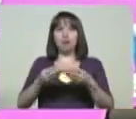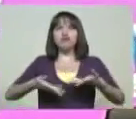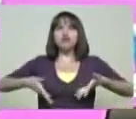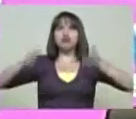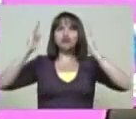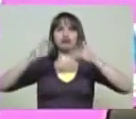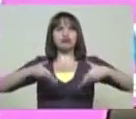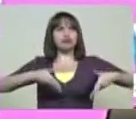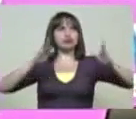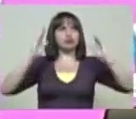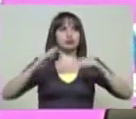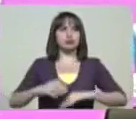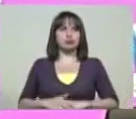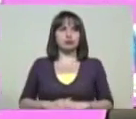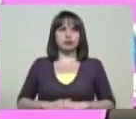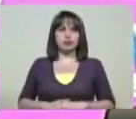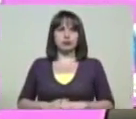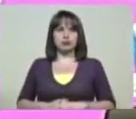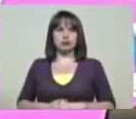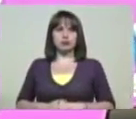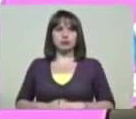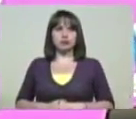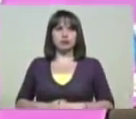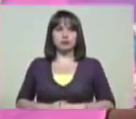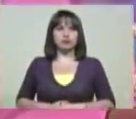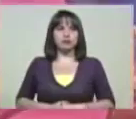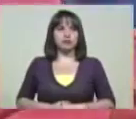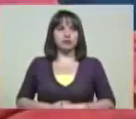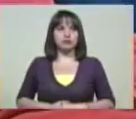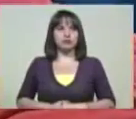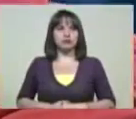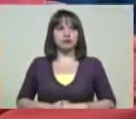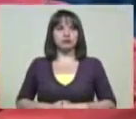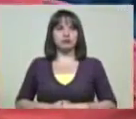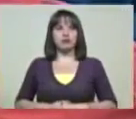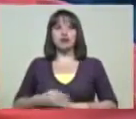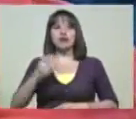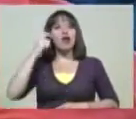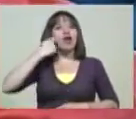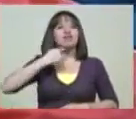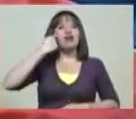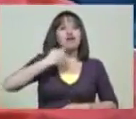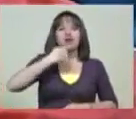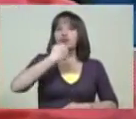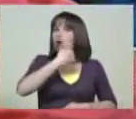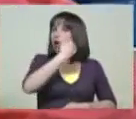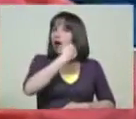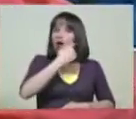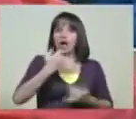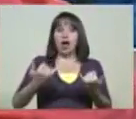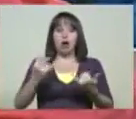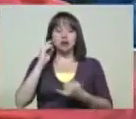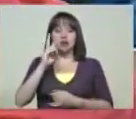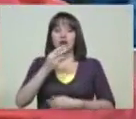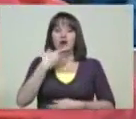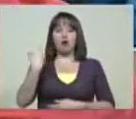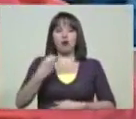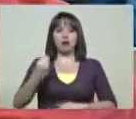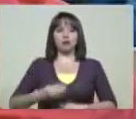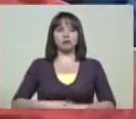corredor alexis está igualito mira se portó la barba y se ve más bonito más joven